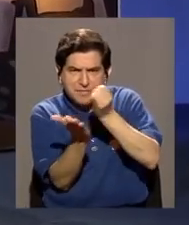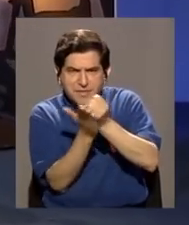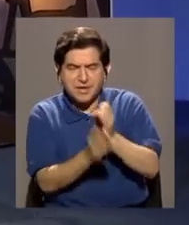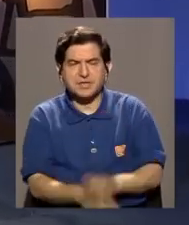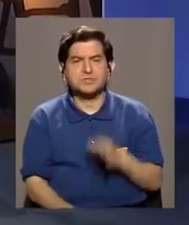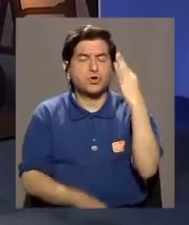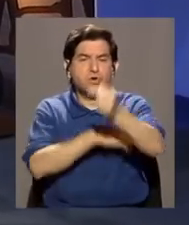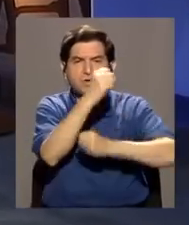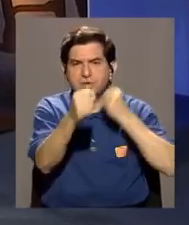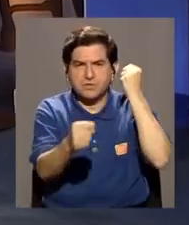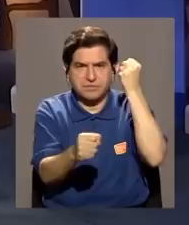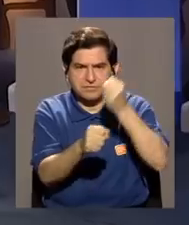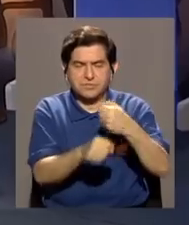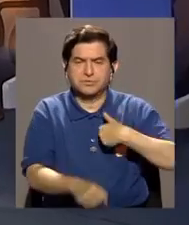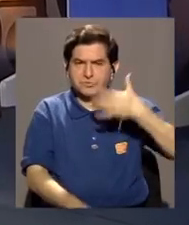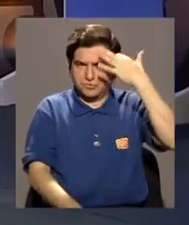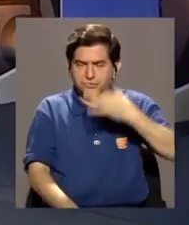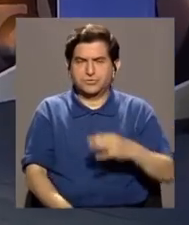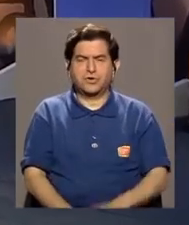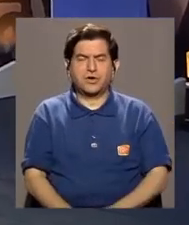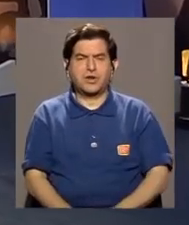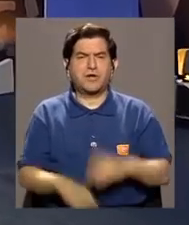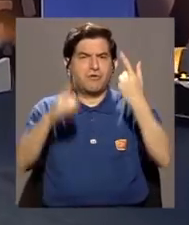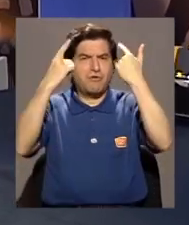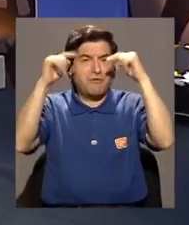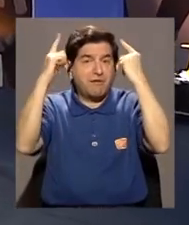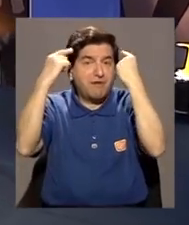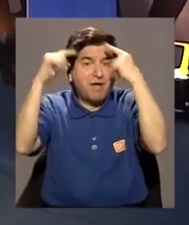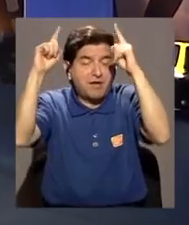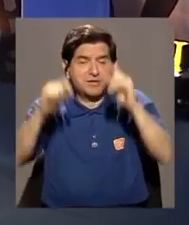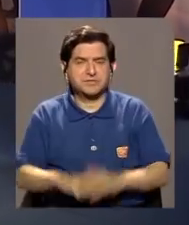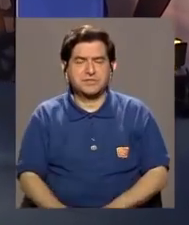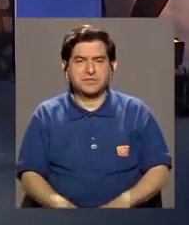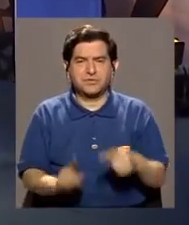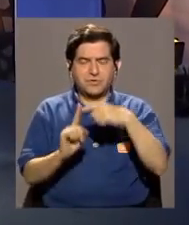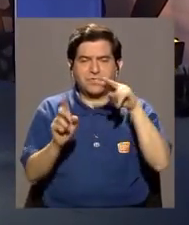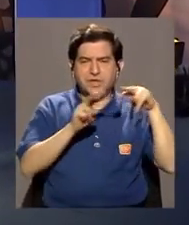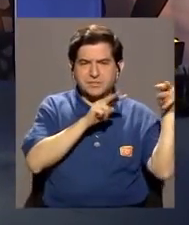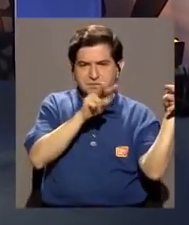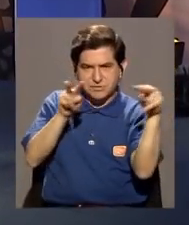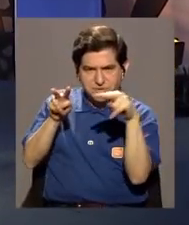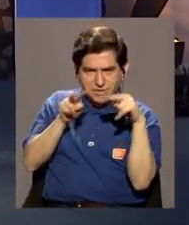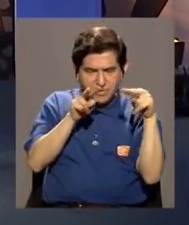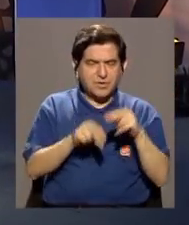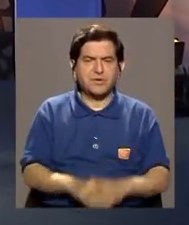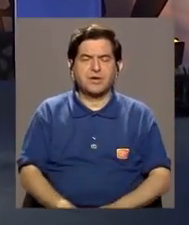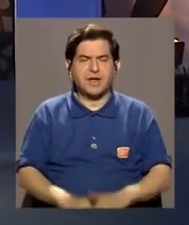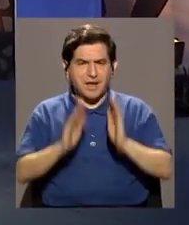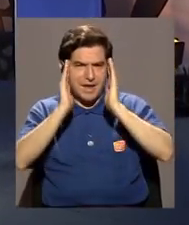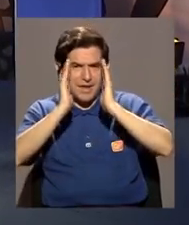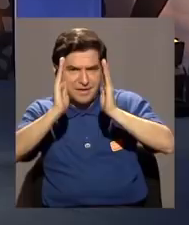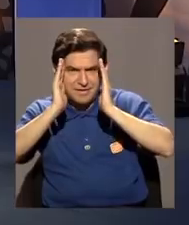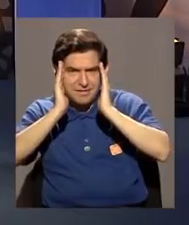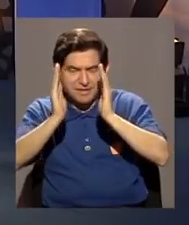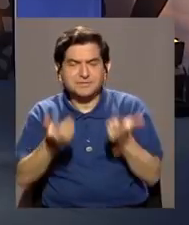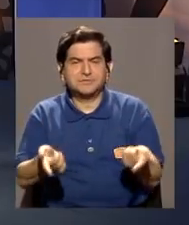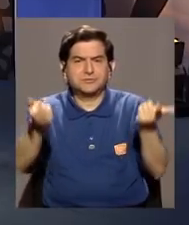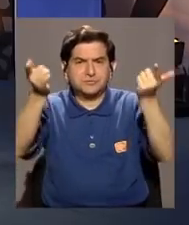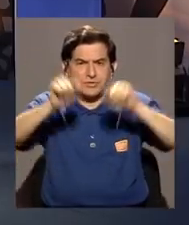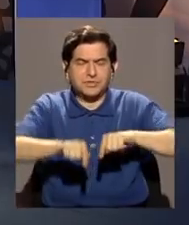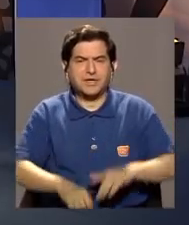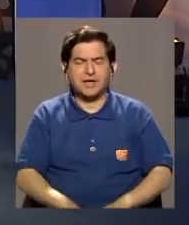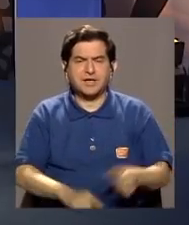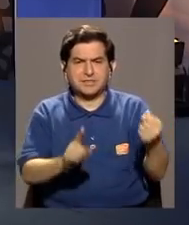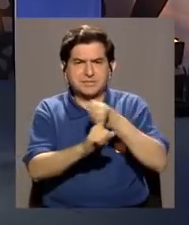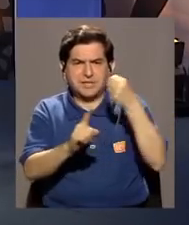en que el próximo año será yo creo un completo éxito sobre todo desde un observatorio que vigilaría en este caso